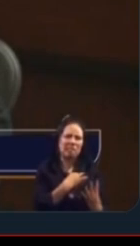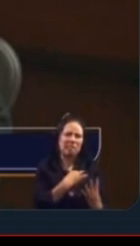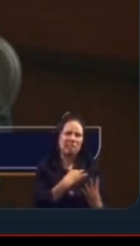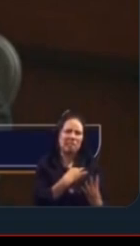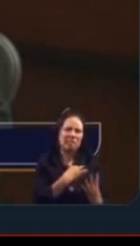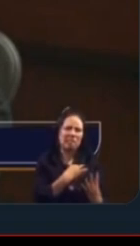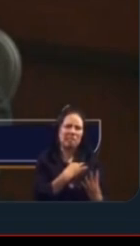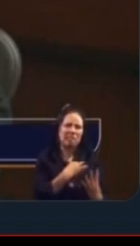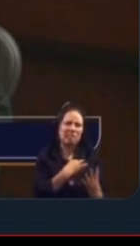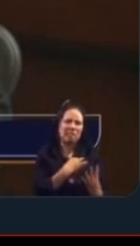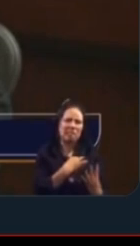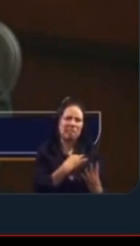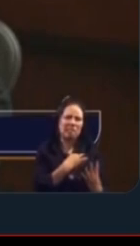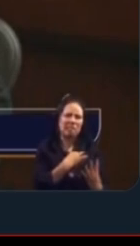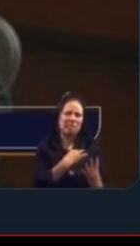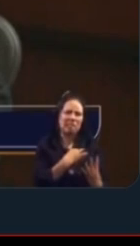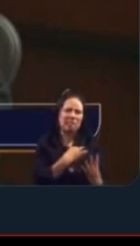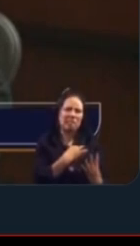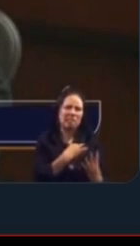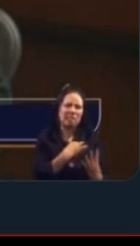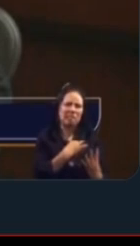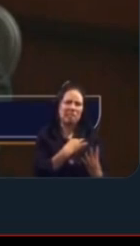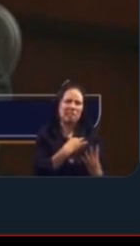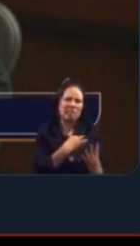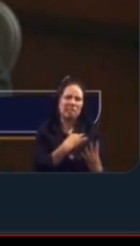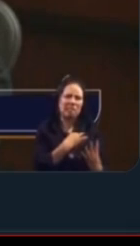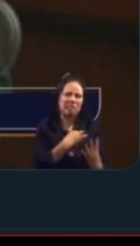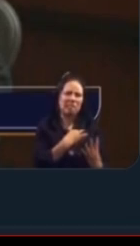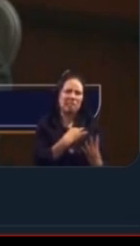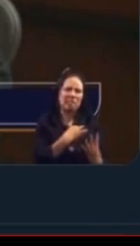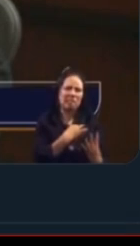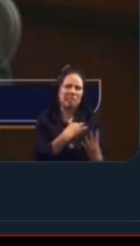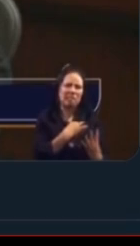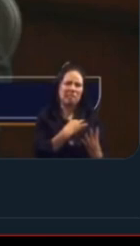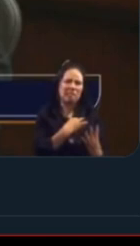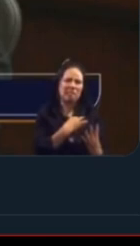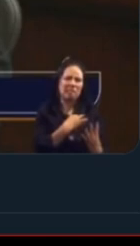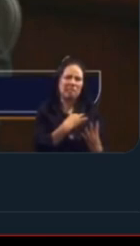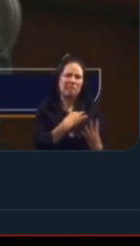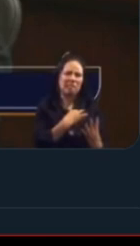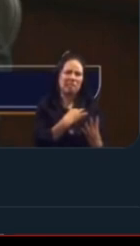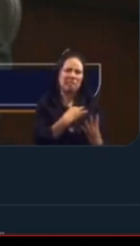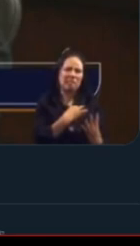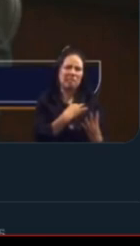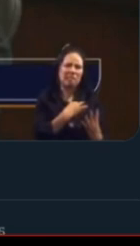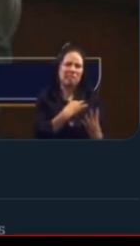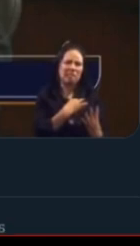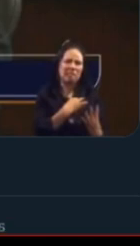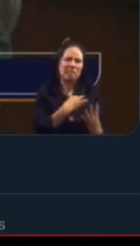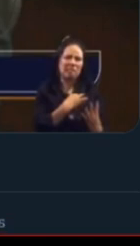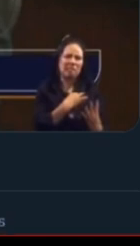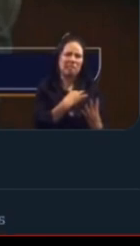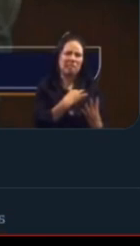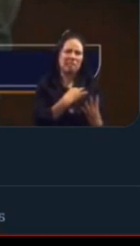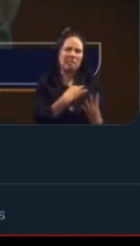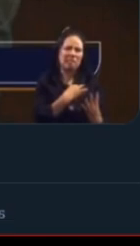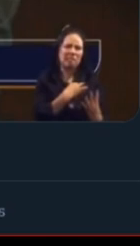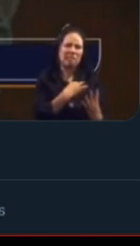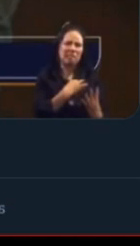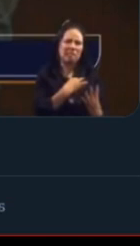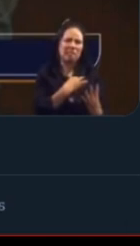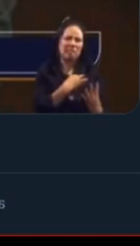en donde la ministra de agricultura ahora pretende pagarle a sus organizaciones sociales